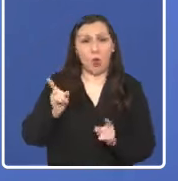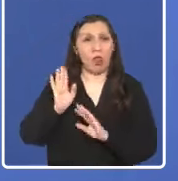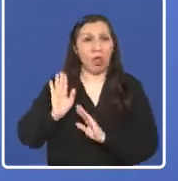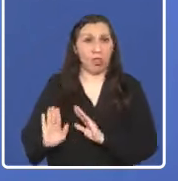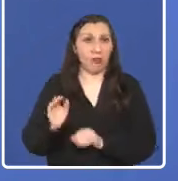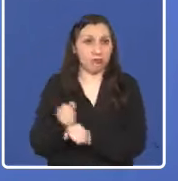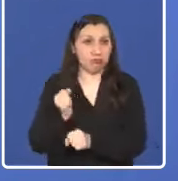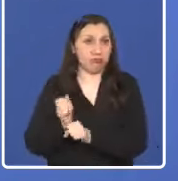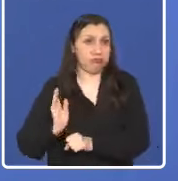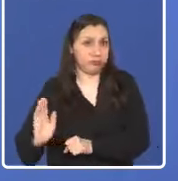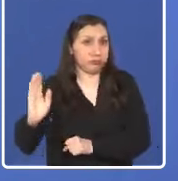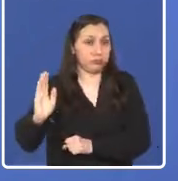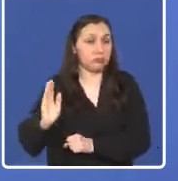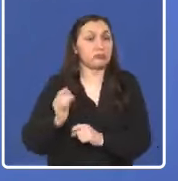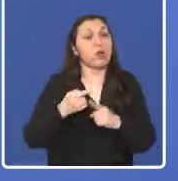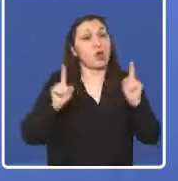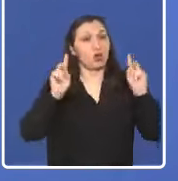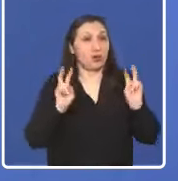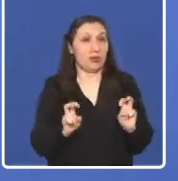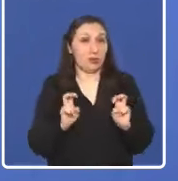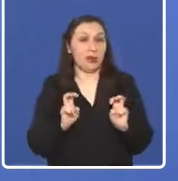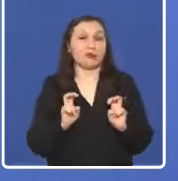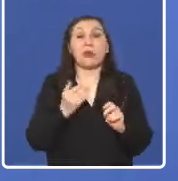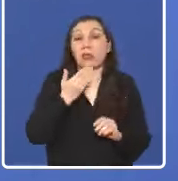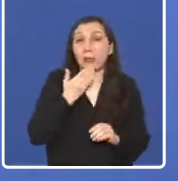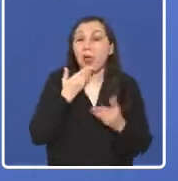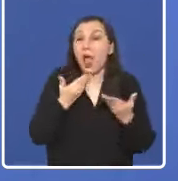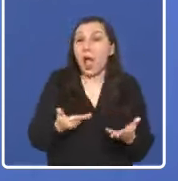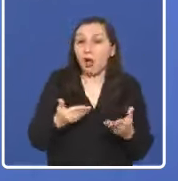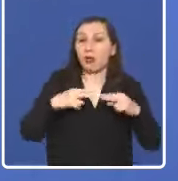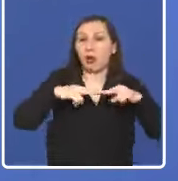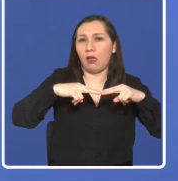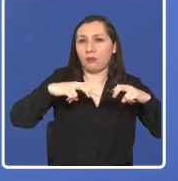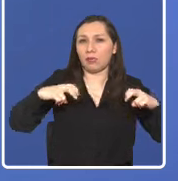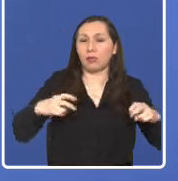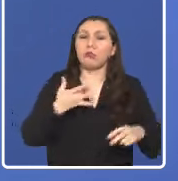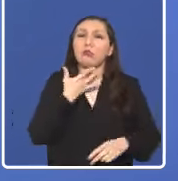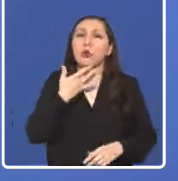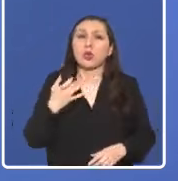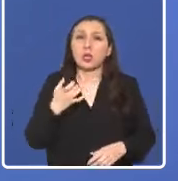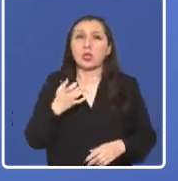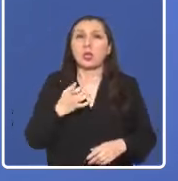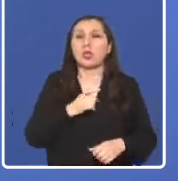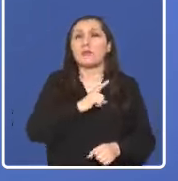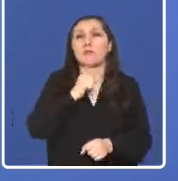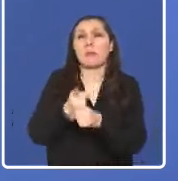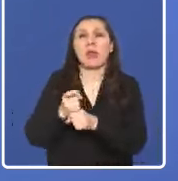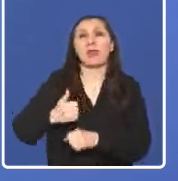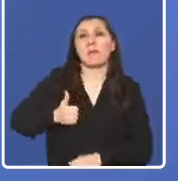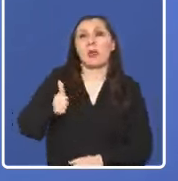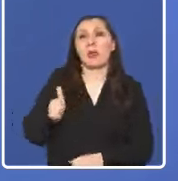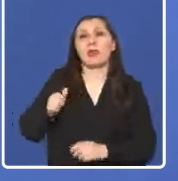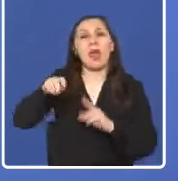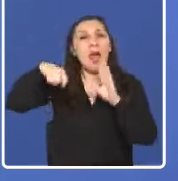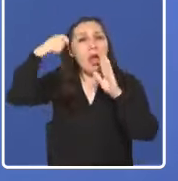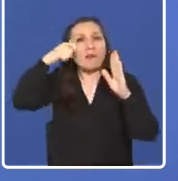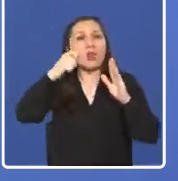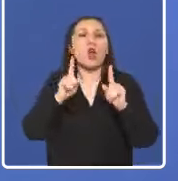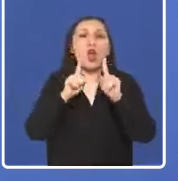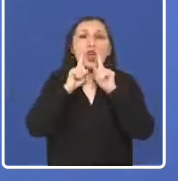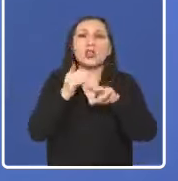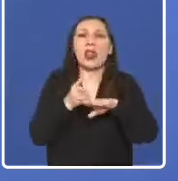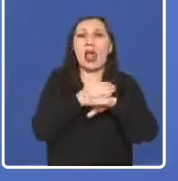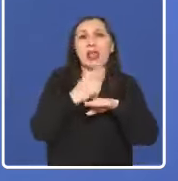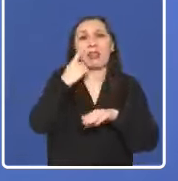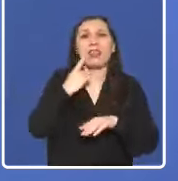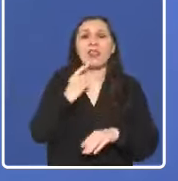cargo. Y lo otro puntualmente, que también se, en este caso se estaría investigando por una orden a la PDI de revisar las cámaras de su hotel días